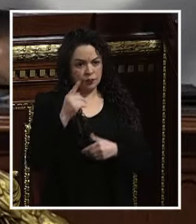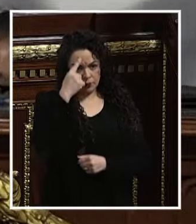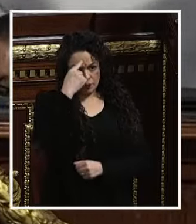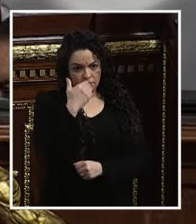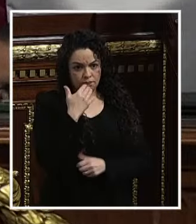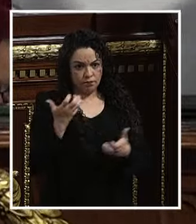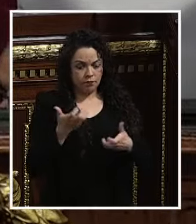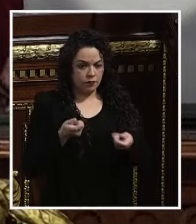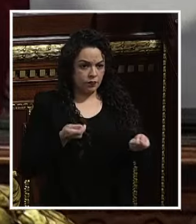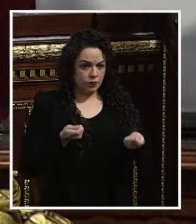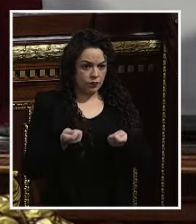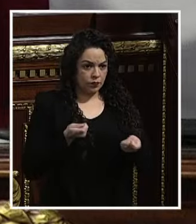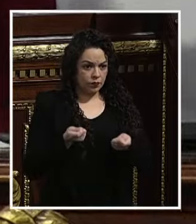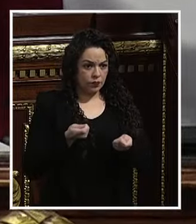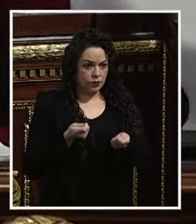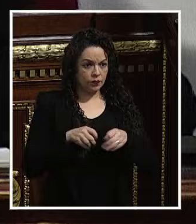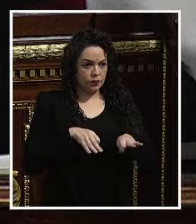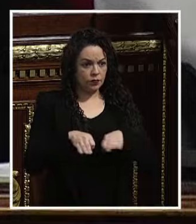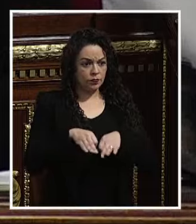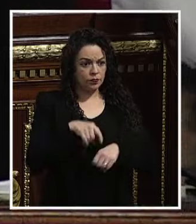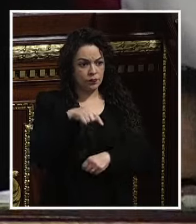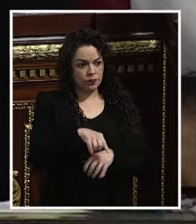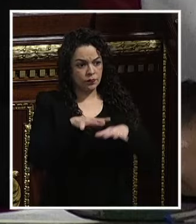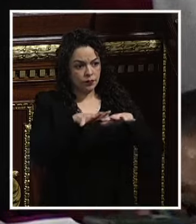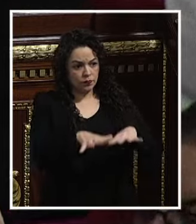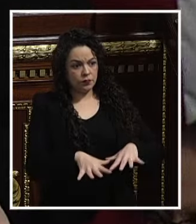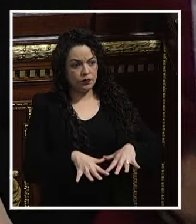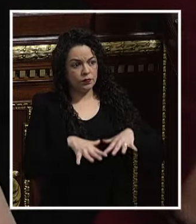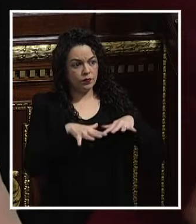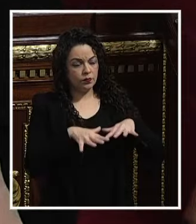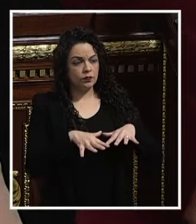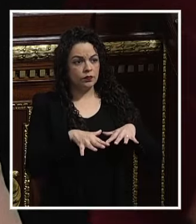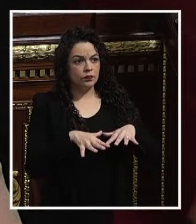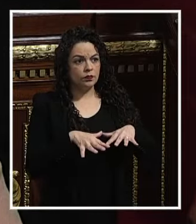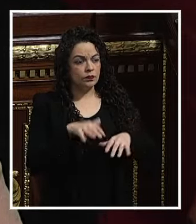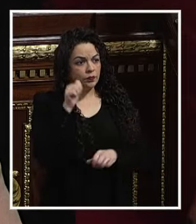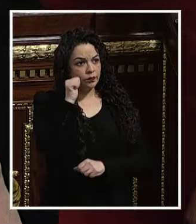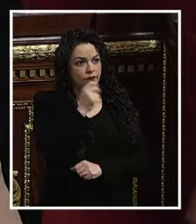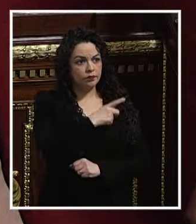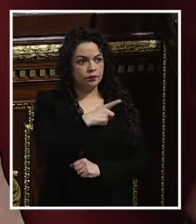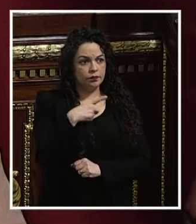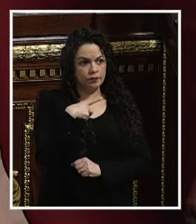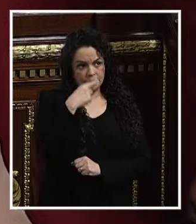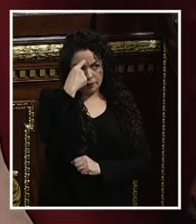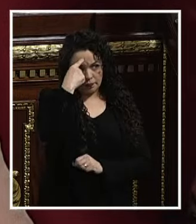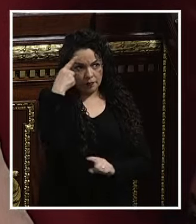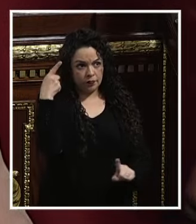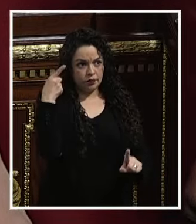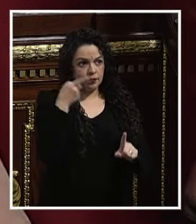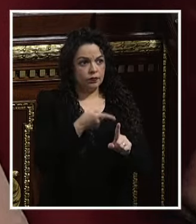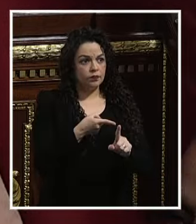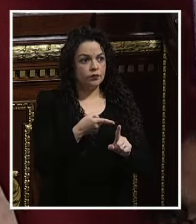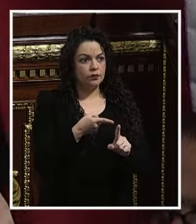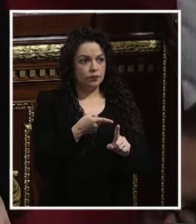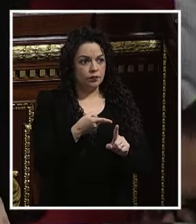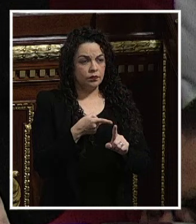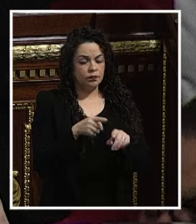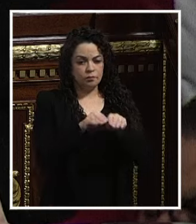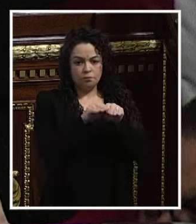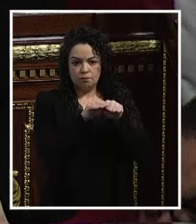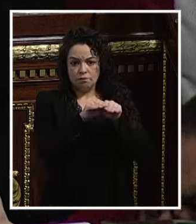nuestro Parlamento con la mayor diligencia, orientada siempre por los principios de